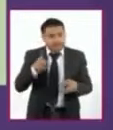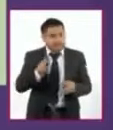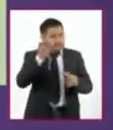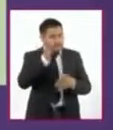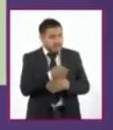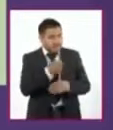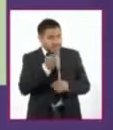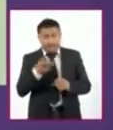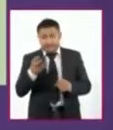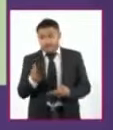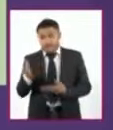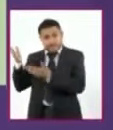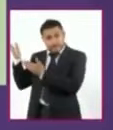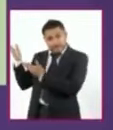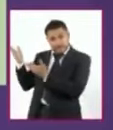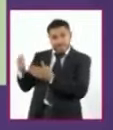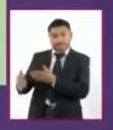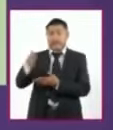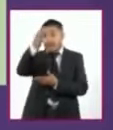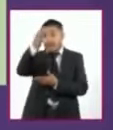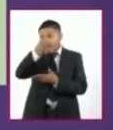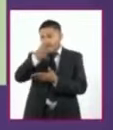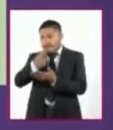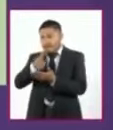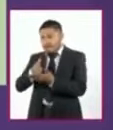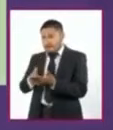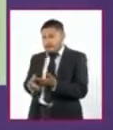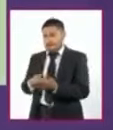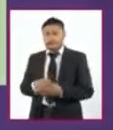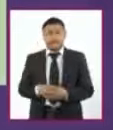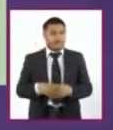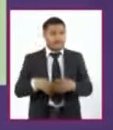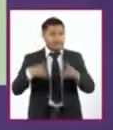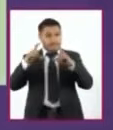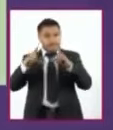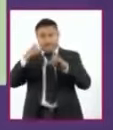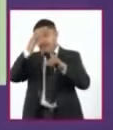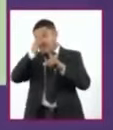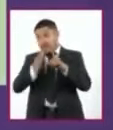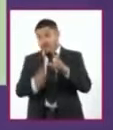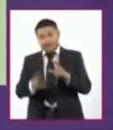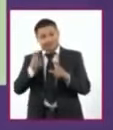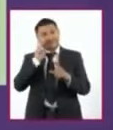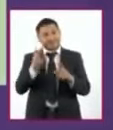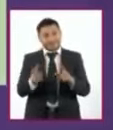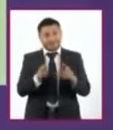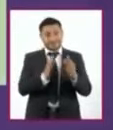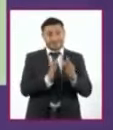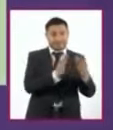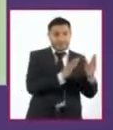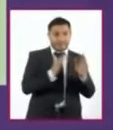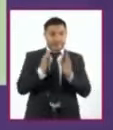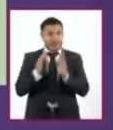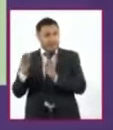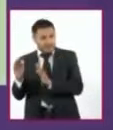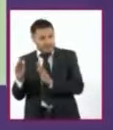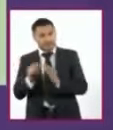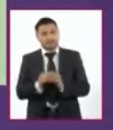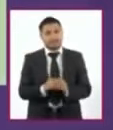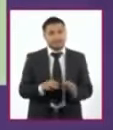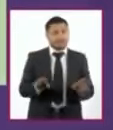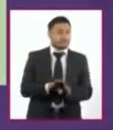caso, que pase por el centro del círculo. Observen las dos partes separadas. ¿Cómo